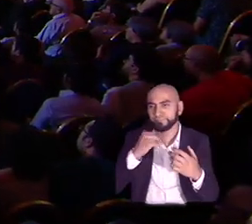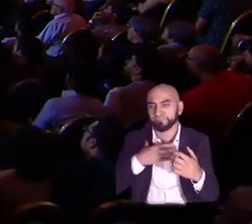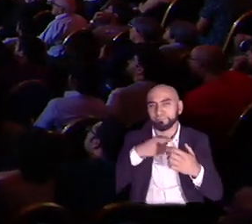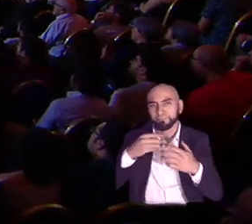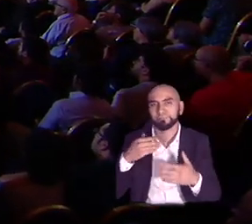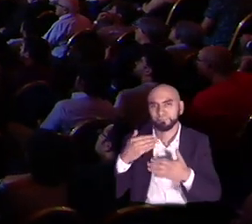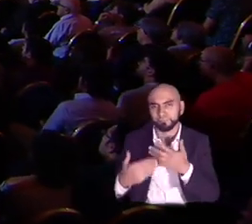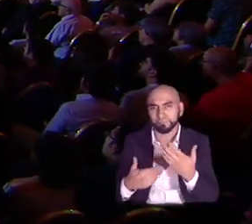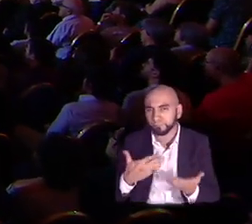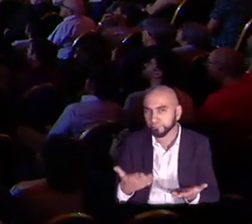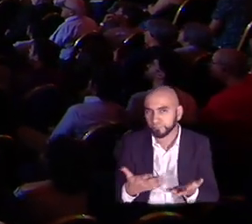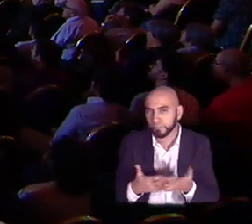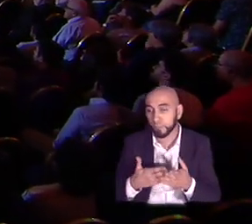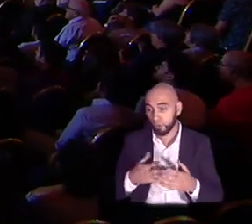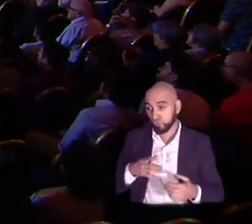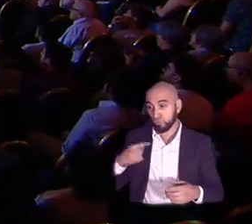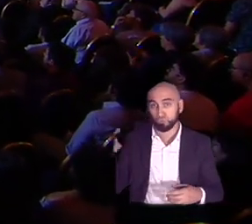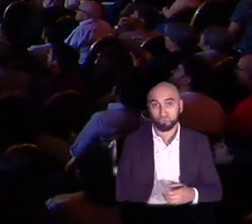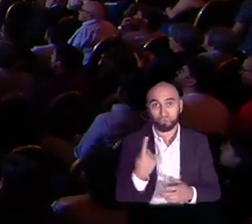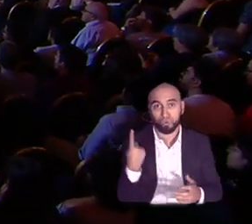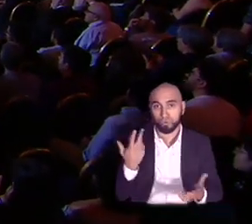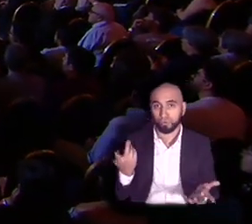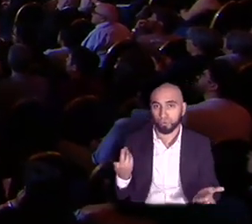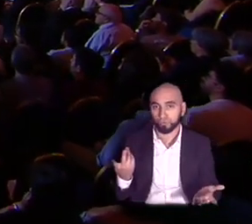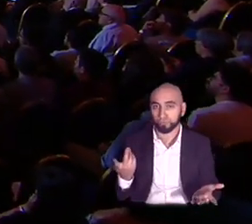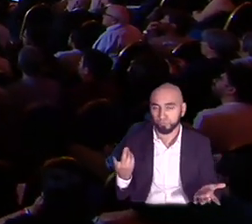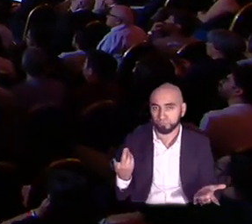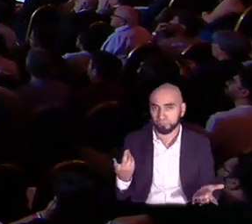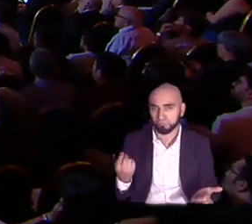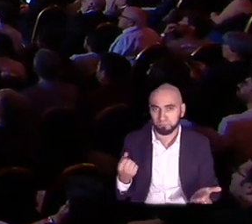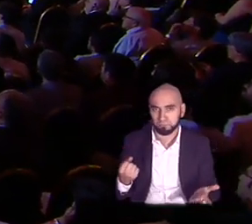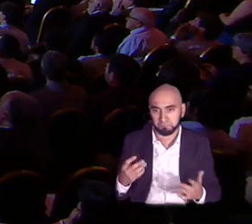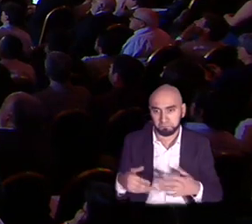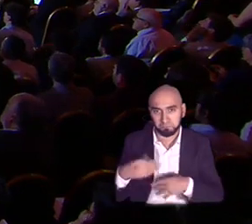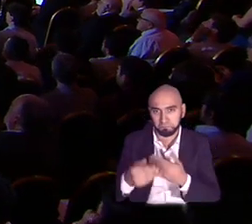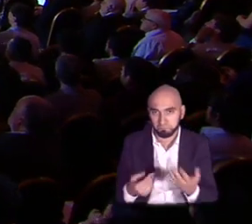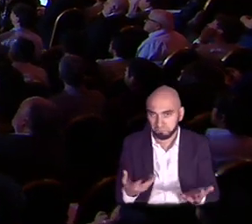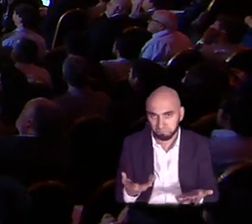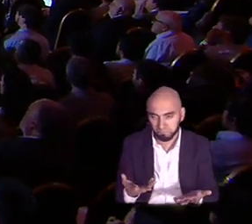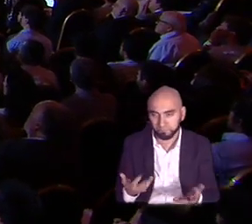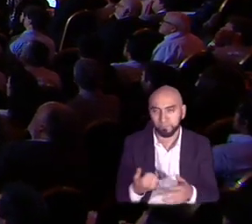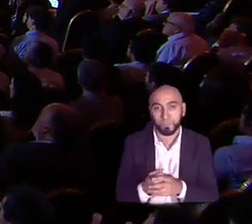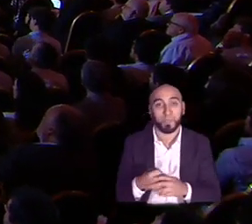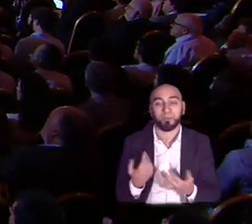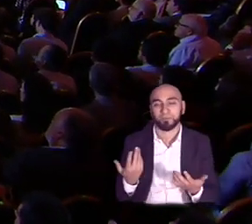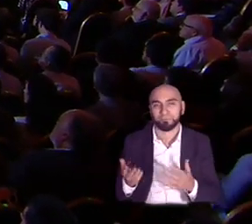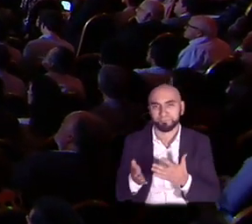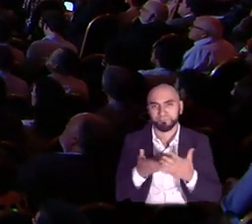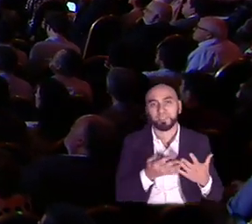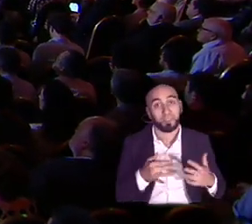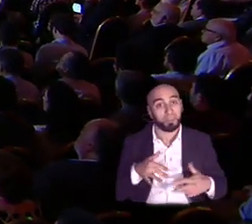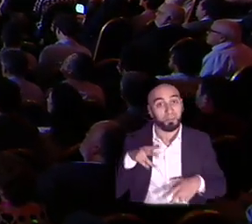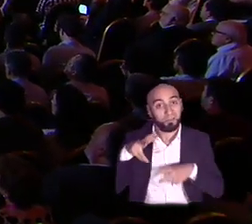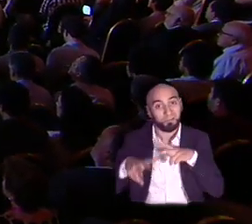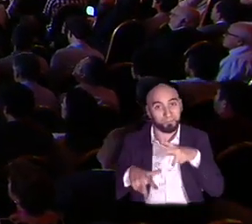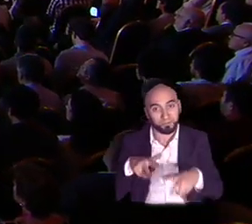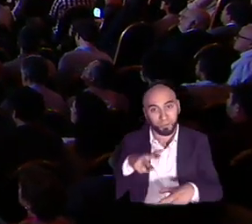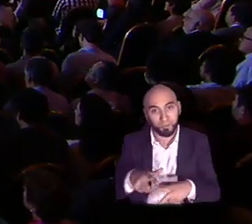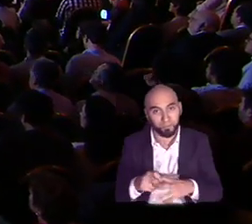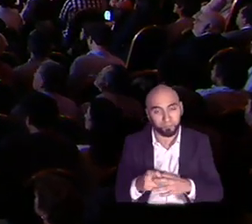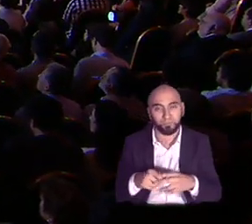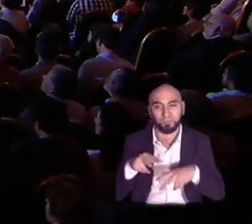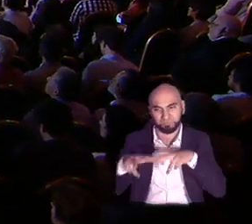ese destino? Los dinosaurios, que ahora, lo que es virtualmente seguro, se extinguieron como el resultado de